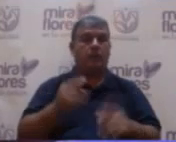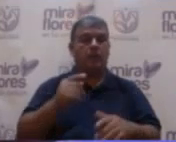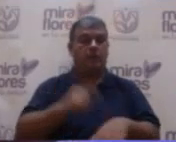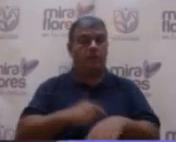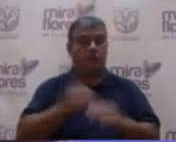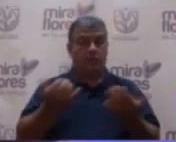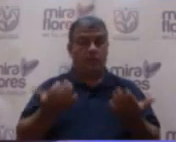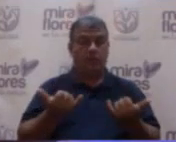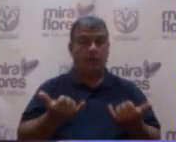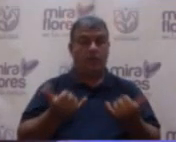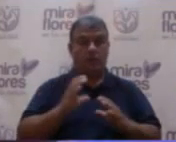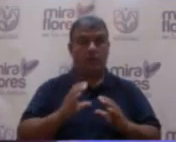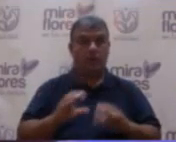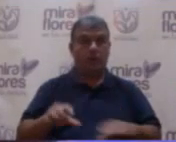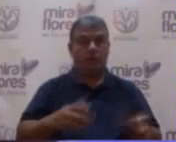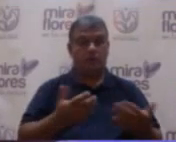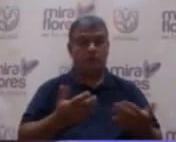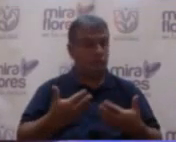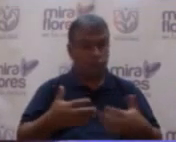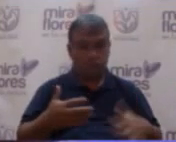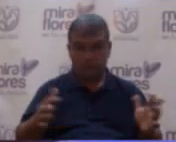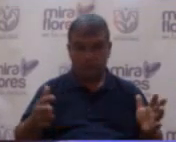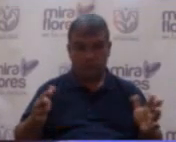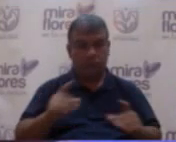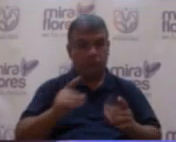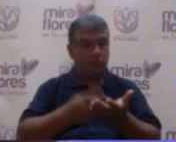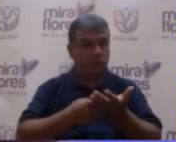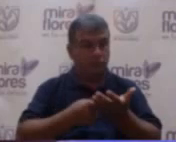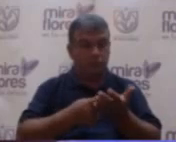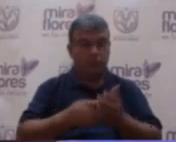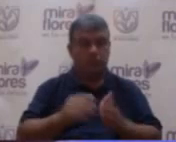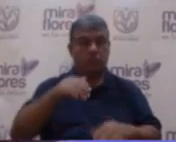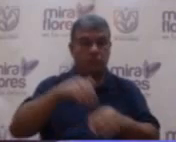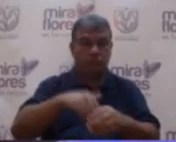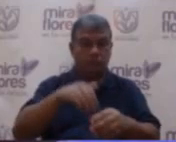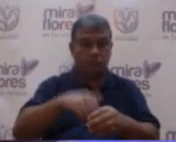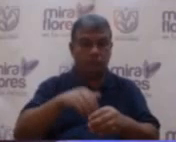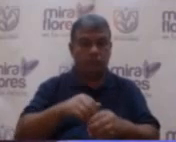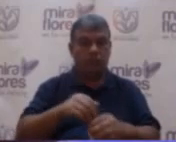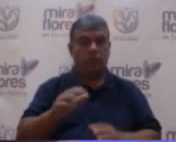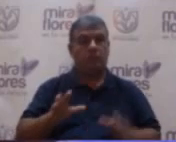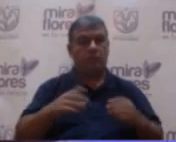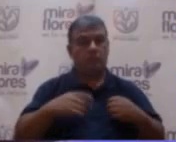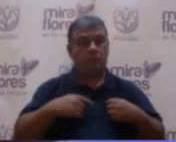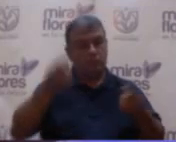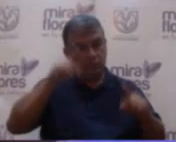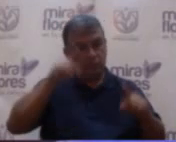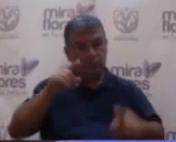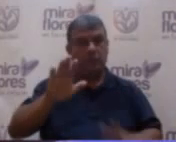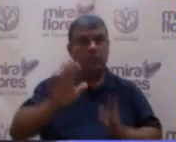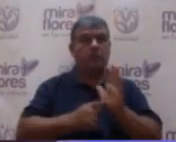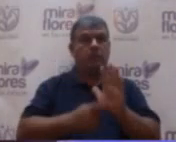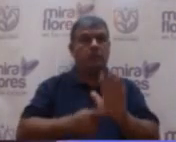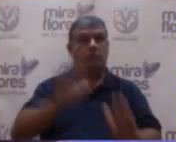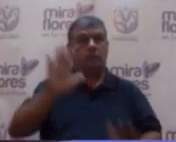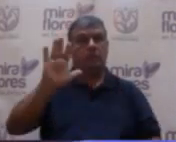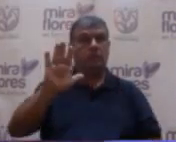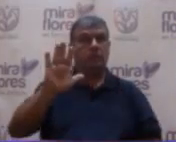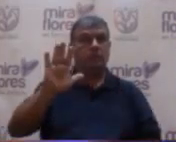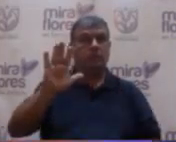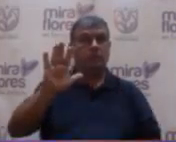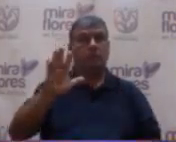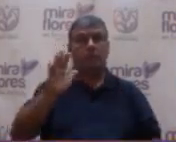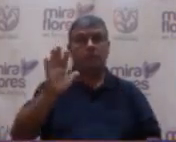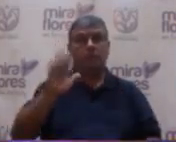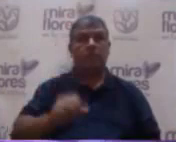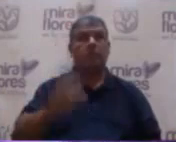poder hacerla. Si no la hay, procederemos a votar. Aquellos miembros del Consejo que estén a favor, síganse expresar su conformidad. Ha